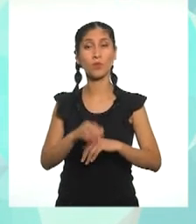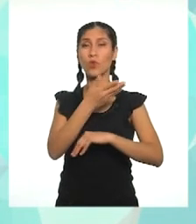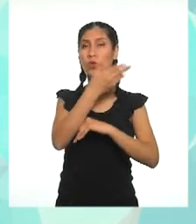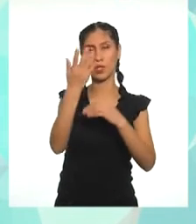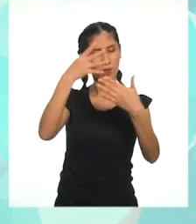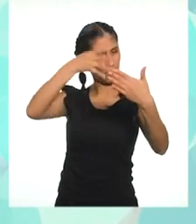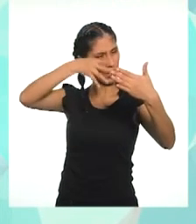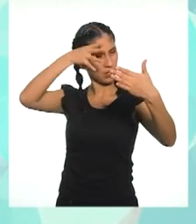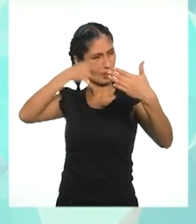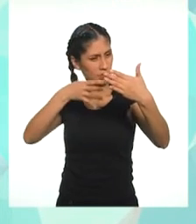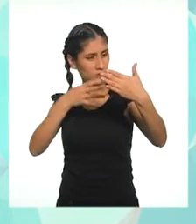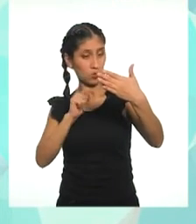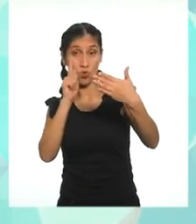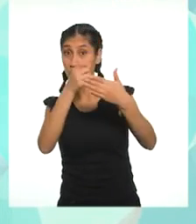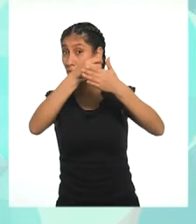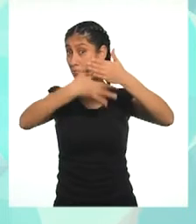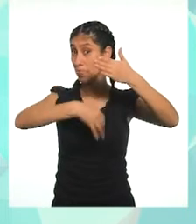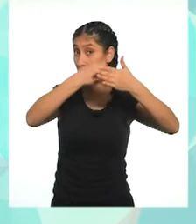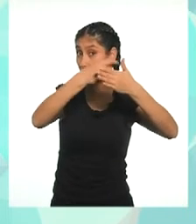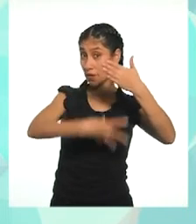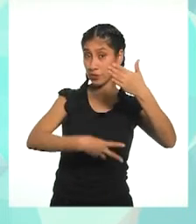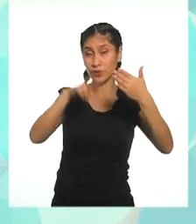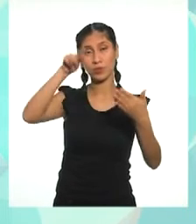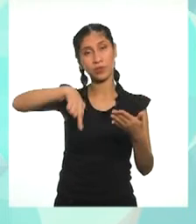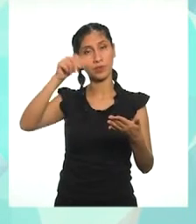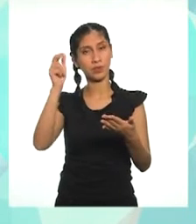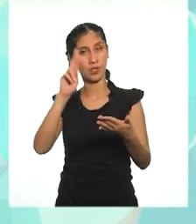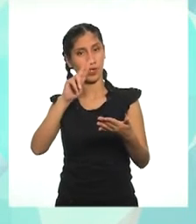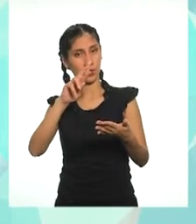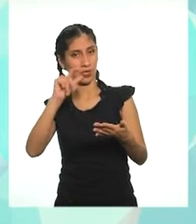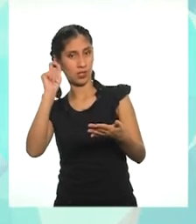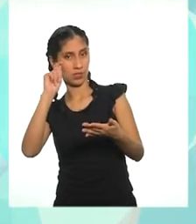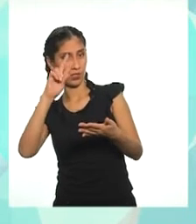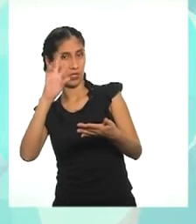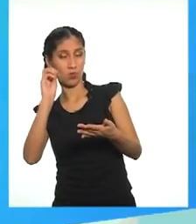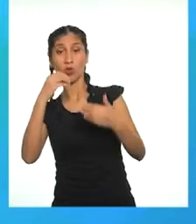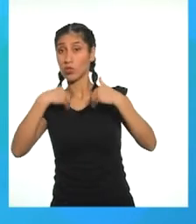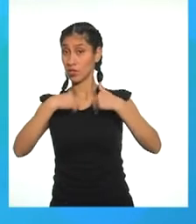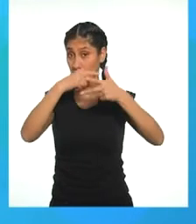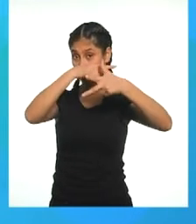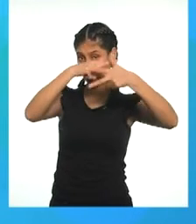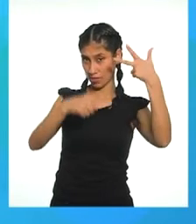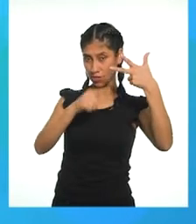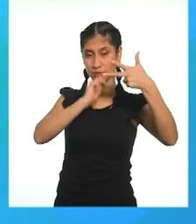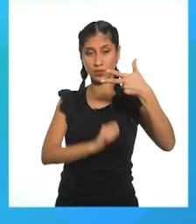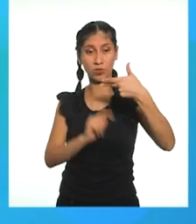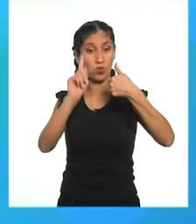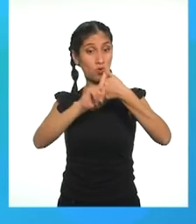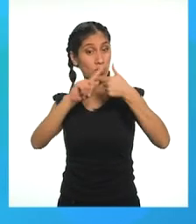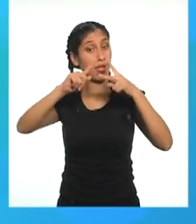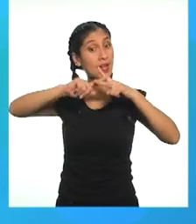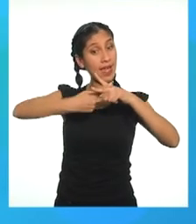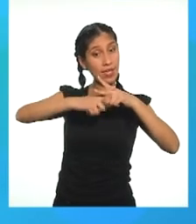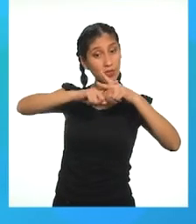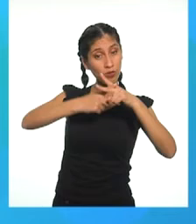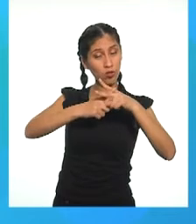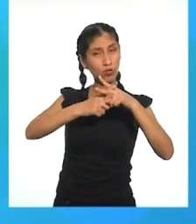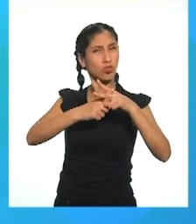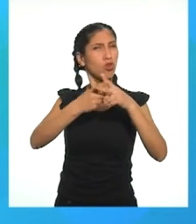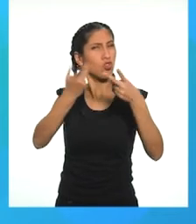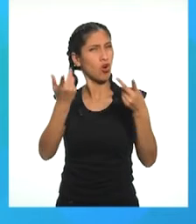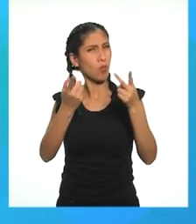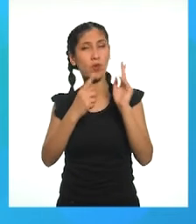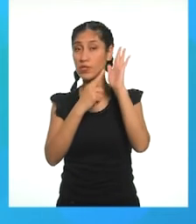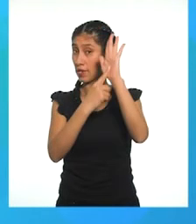en cuenta que un texto narrativo suele tener 3 partes. En la introducción se realiza